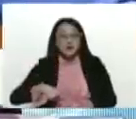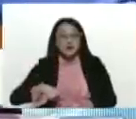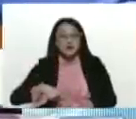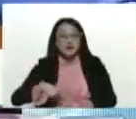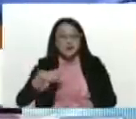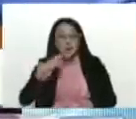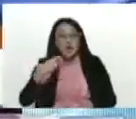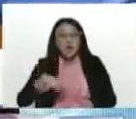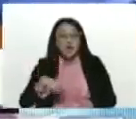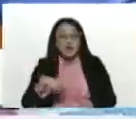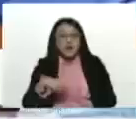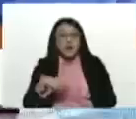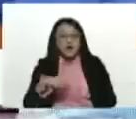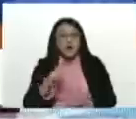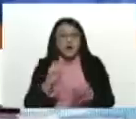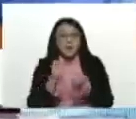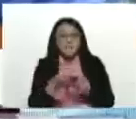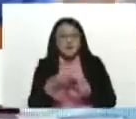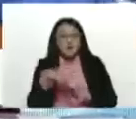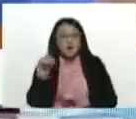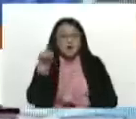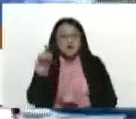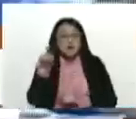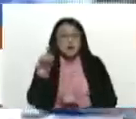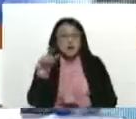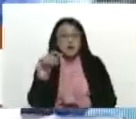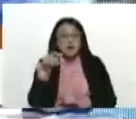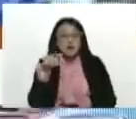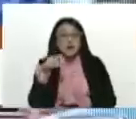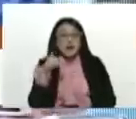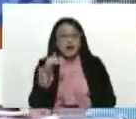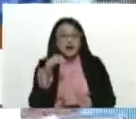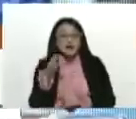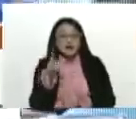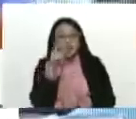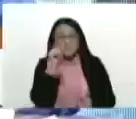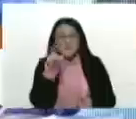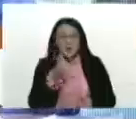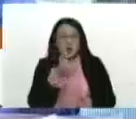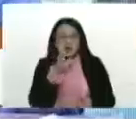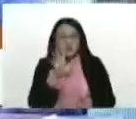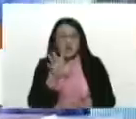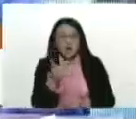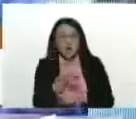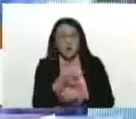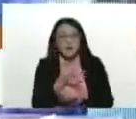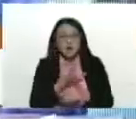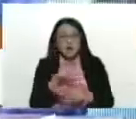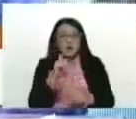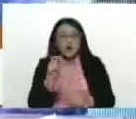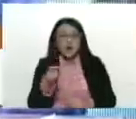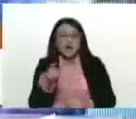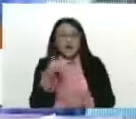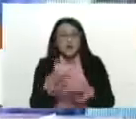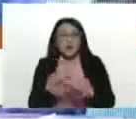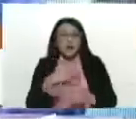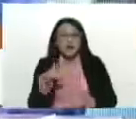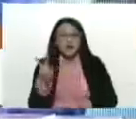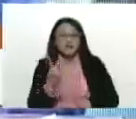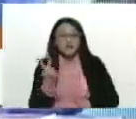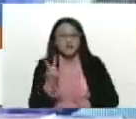en Ucrania pudieron cambiaron allá y tiene un fascista gobernando en Ucrania eso es lo que querían para Venezuela